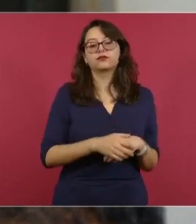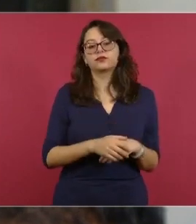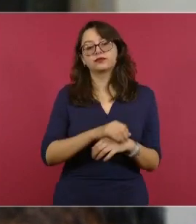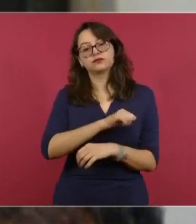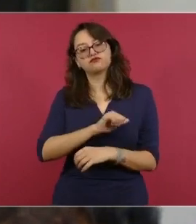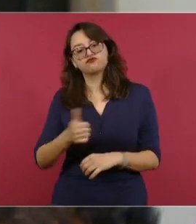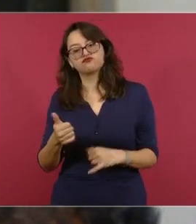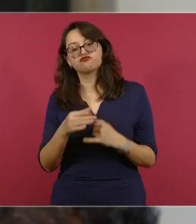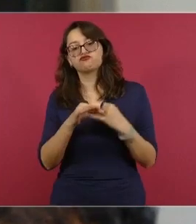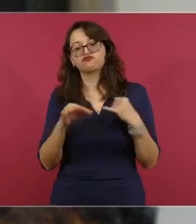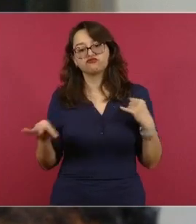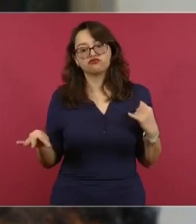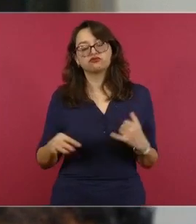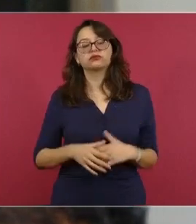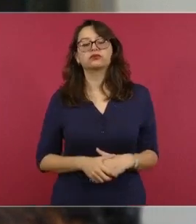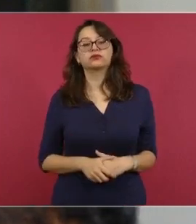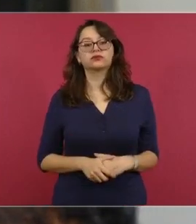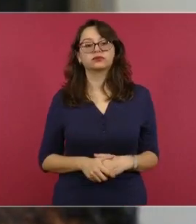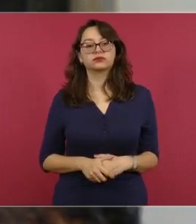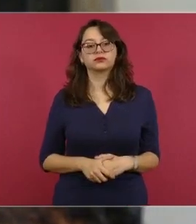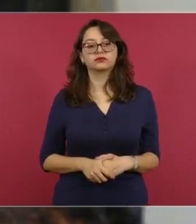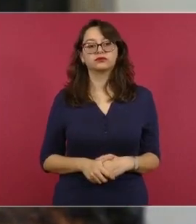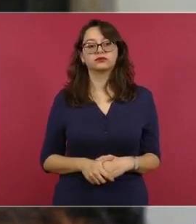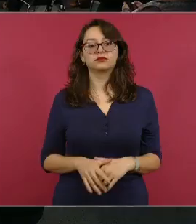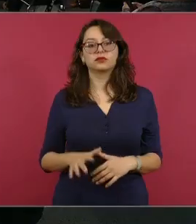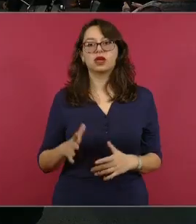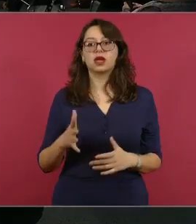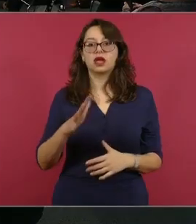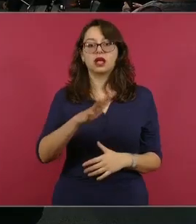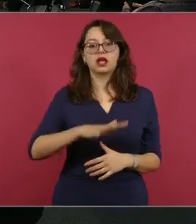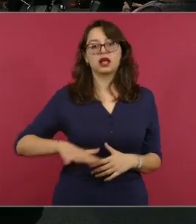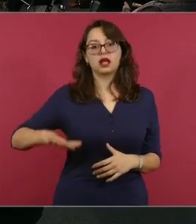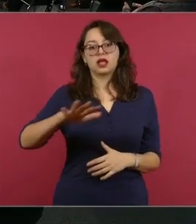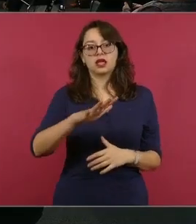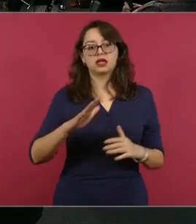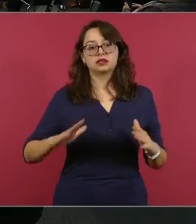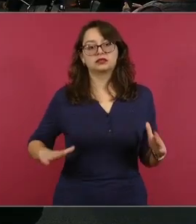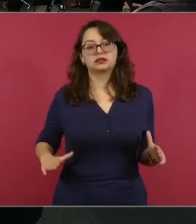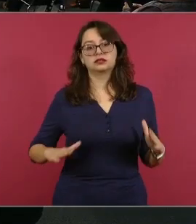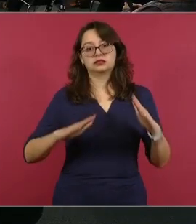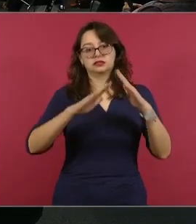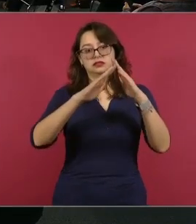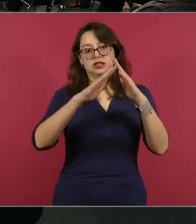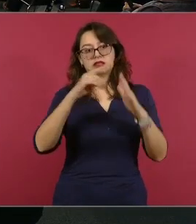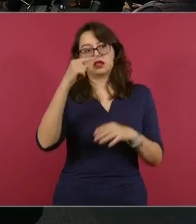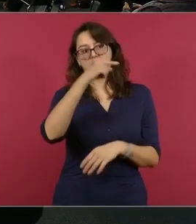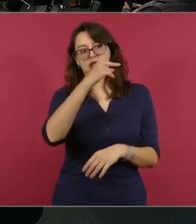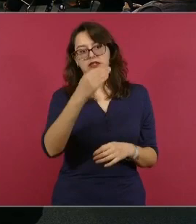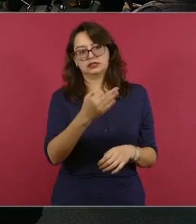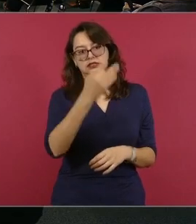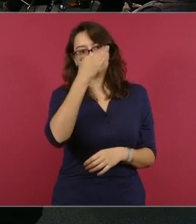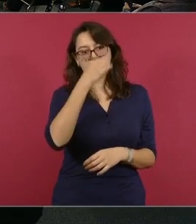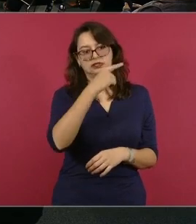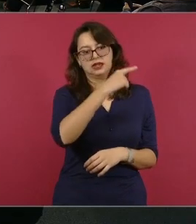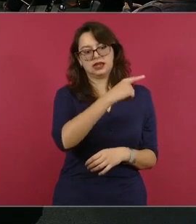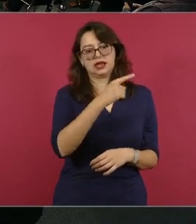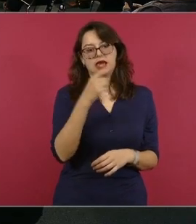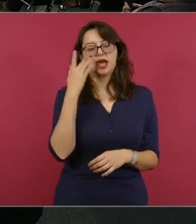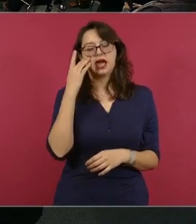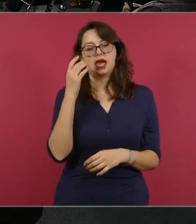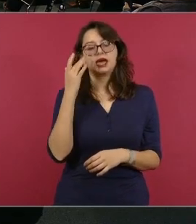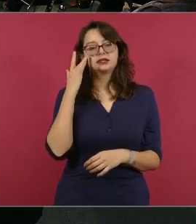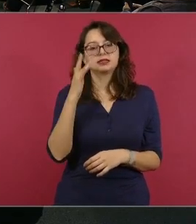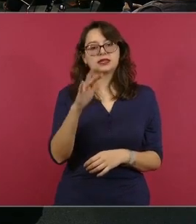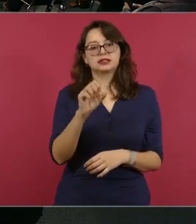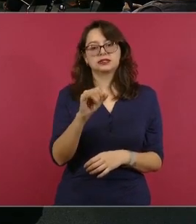de la zona habitacional Tlatelolco de San Simón, aquí a unas cuantas cuadras. Usted en esta conferencia